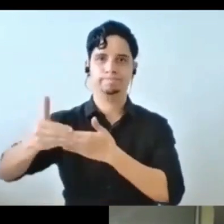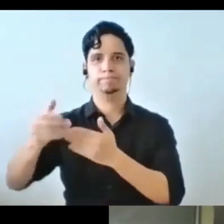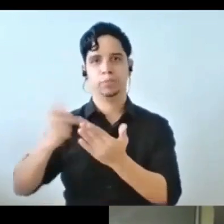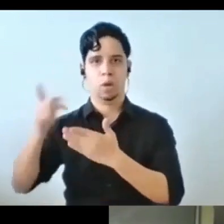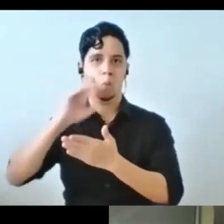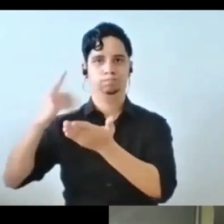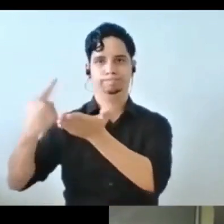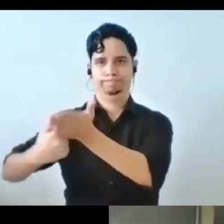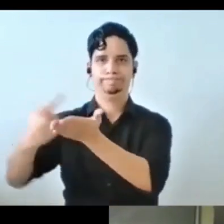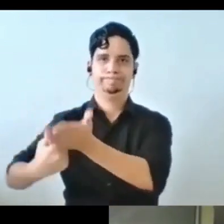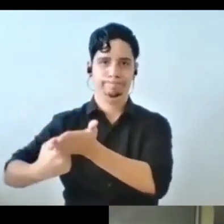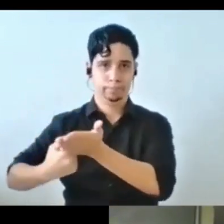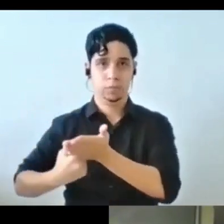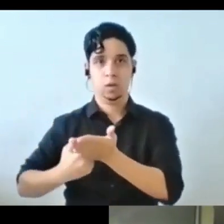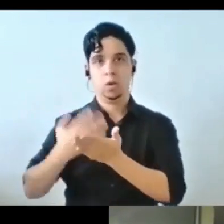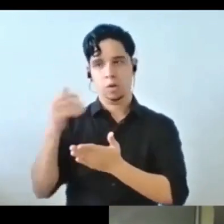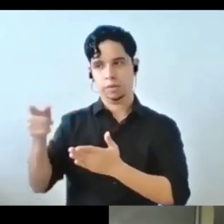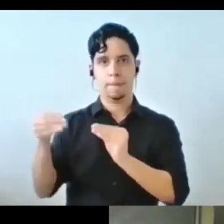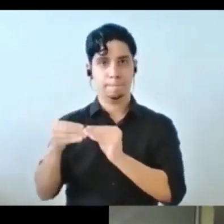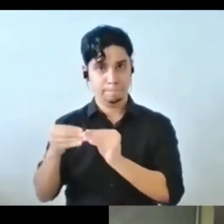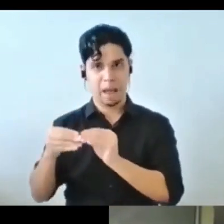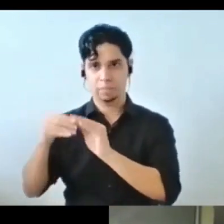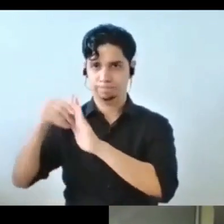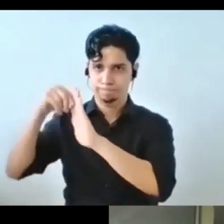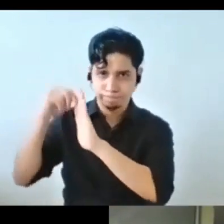se sigue extendiendo, porque ese es un poquito más intrincado.